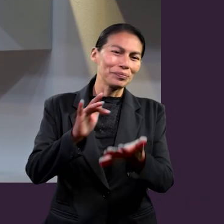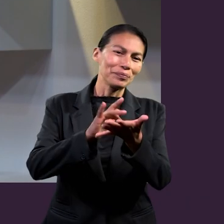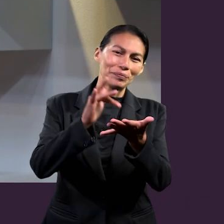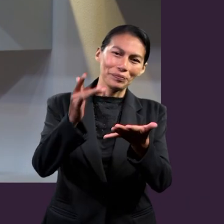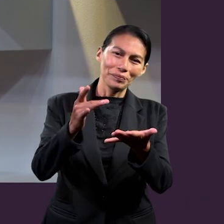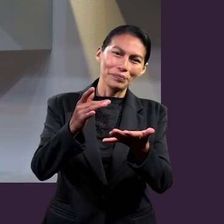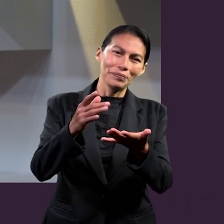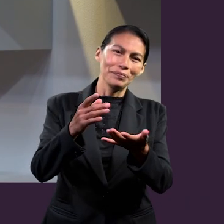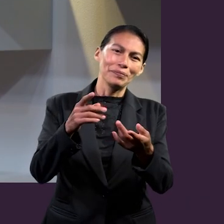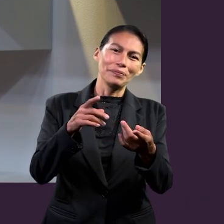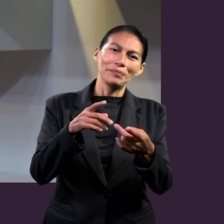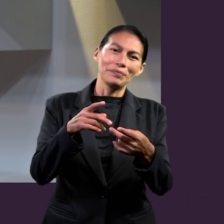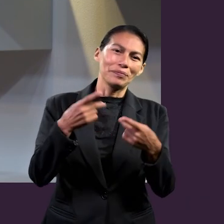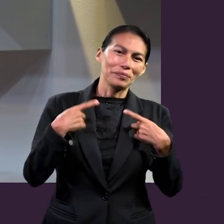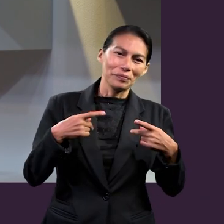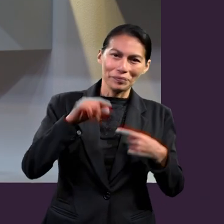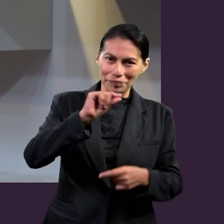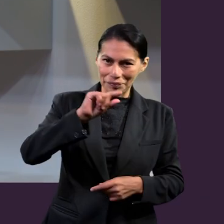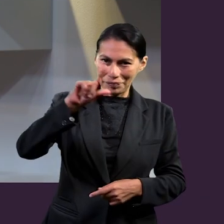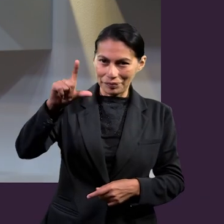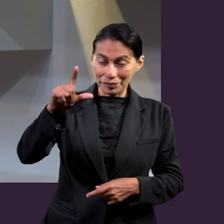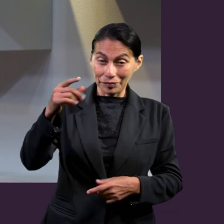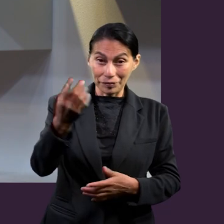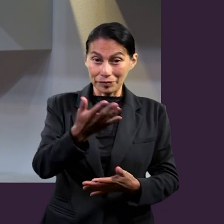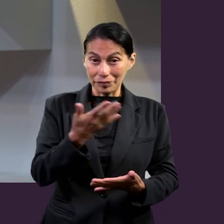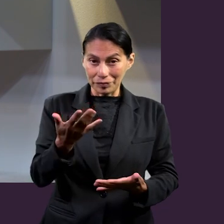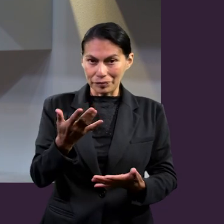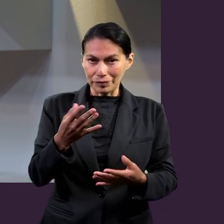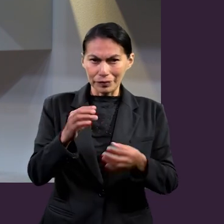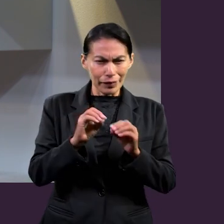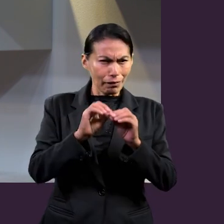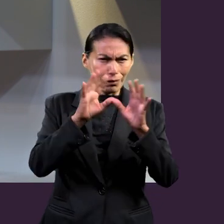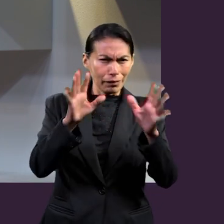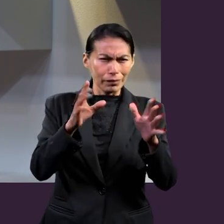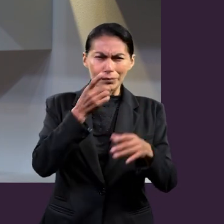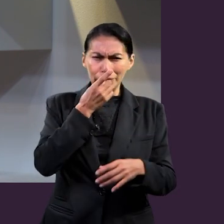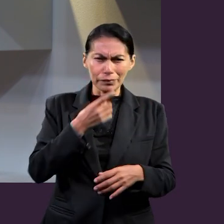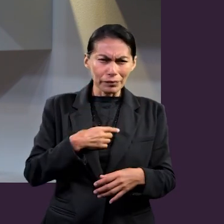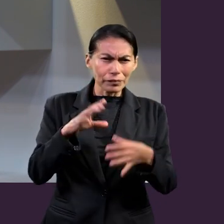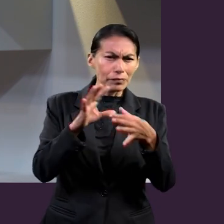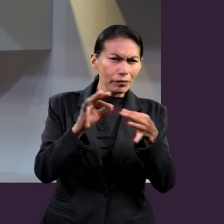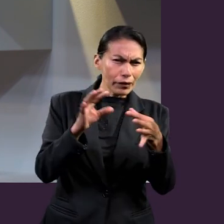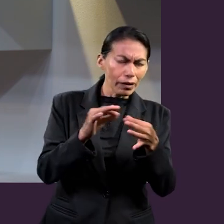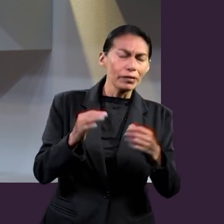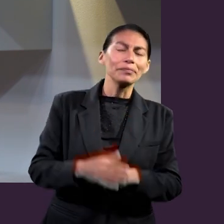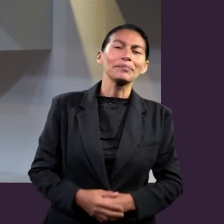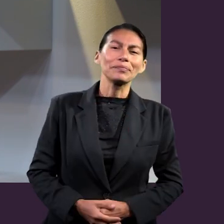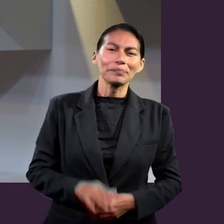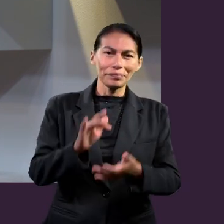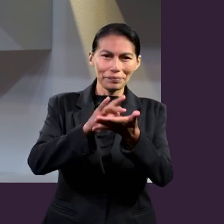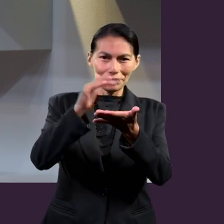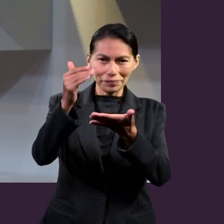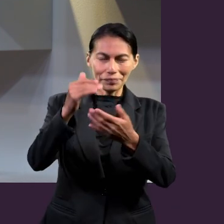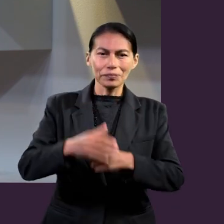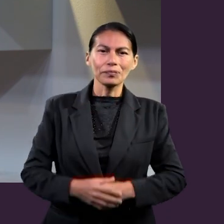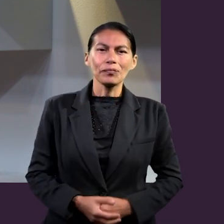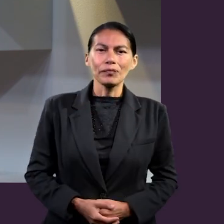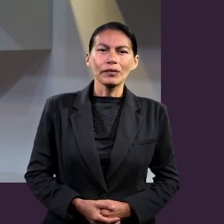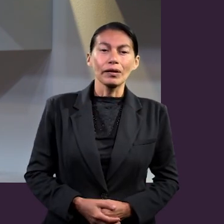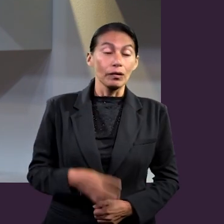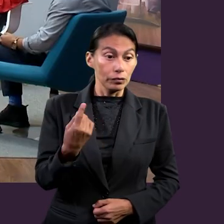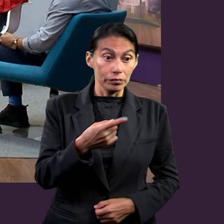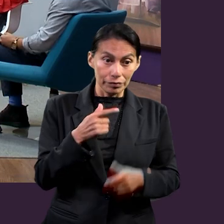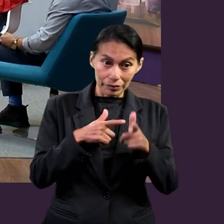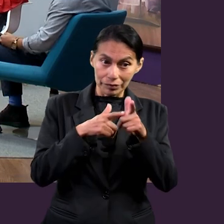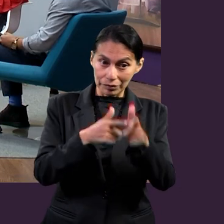Muchísimas gracias al experto por aclarar la cuestión que hace un momento lo habíamos presentado. Pero